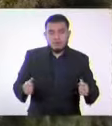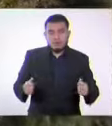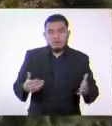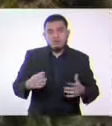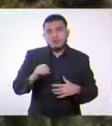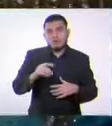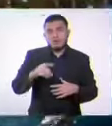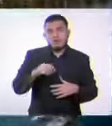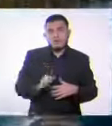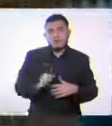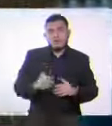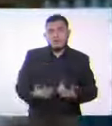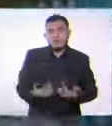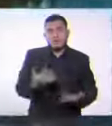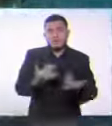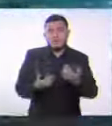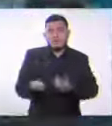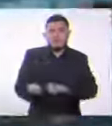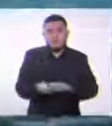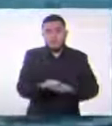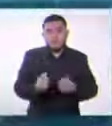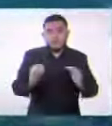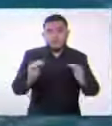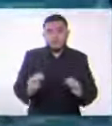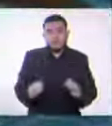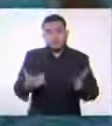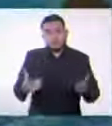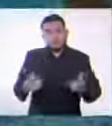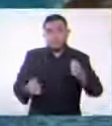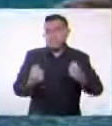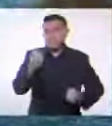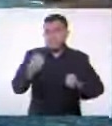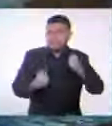extinción del fuego y aplicaciones en deportes.